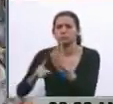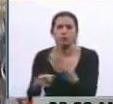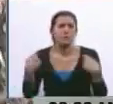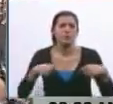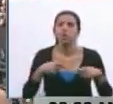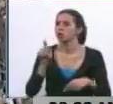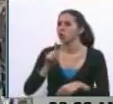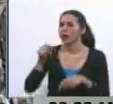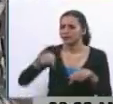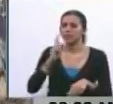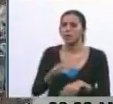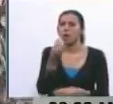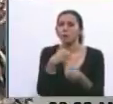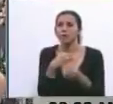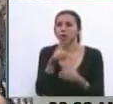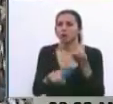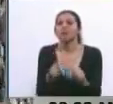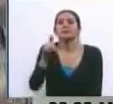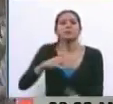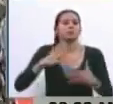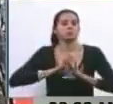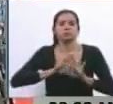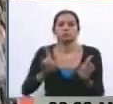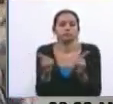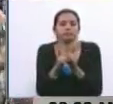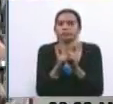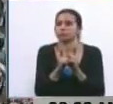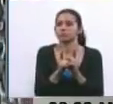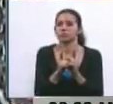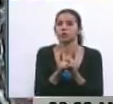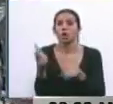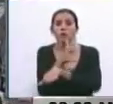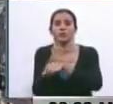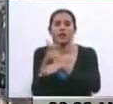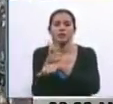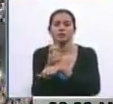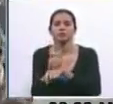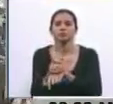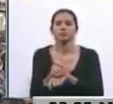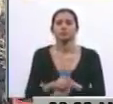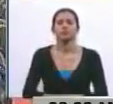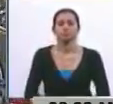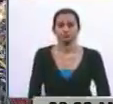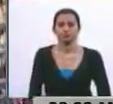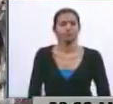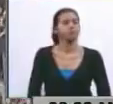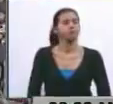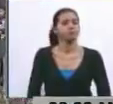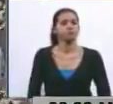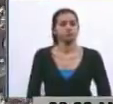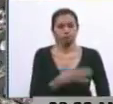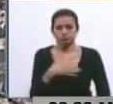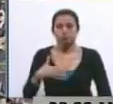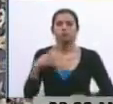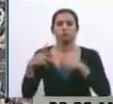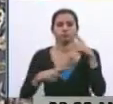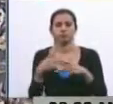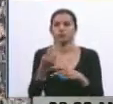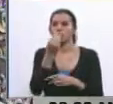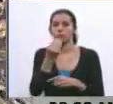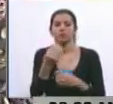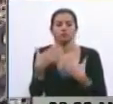los carbohidratos que nos hace falta, las proteínas que nos hace falta, y nuestro gobierno está puesto para producir todo eso